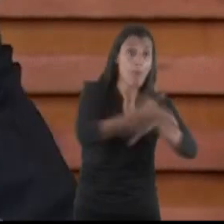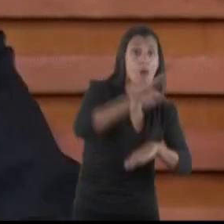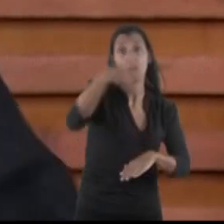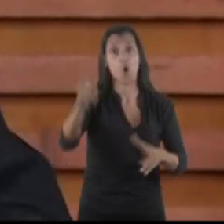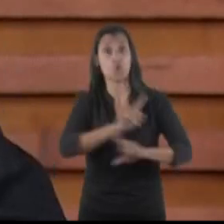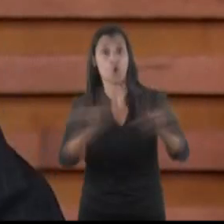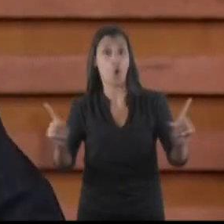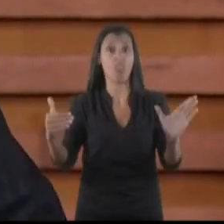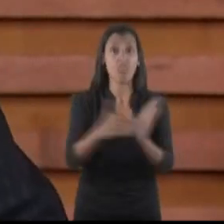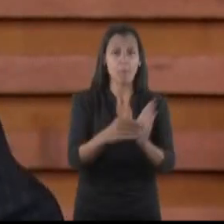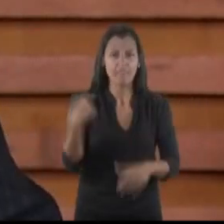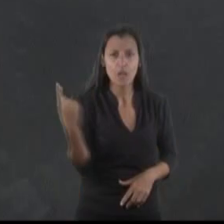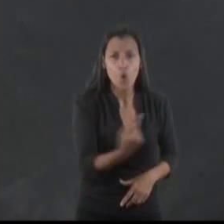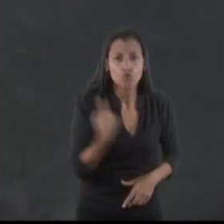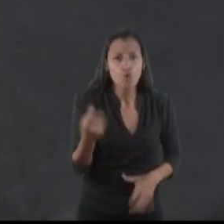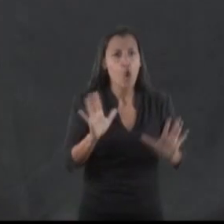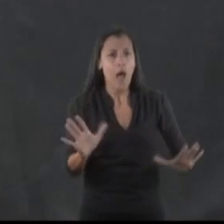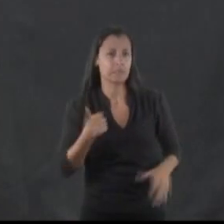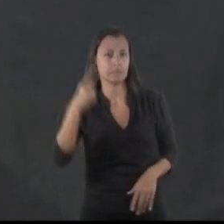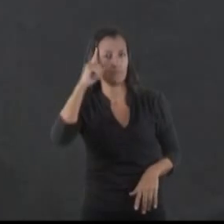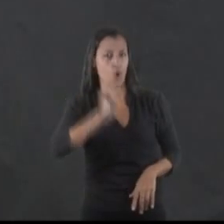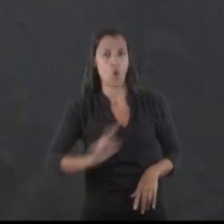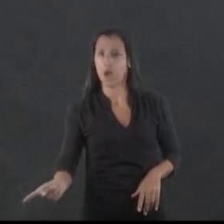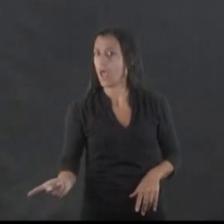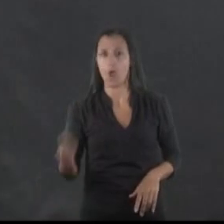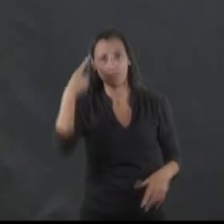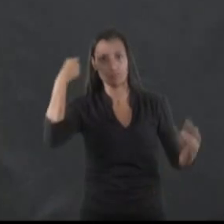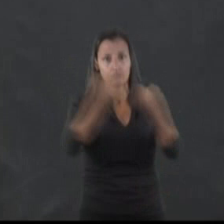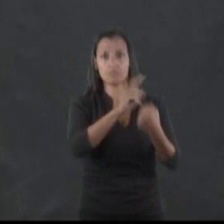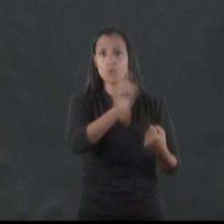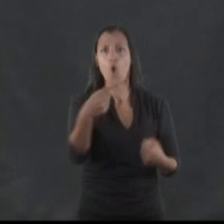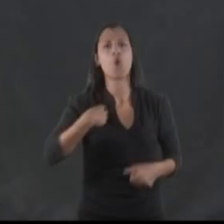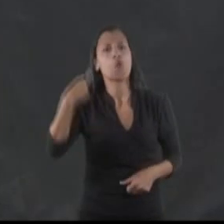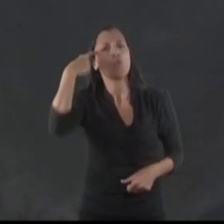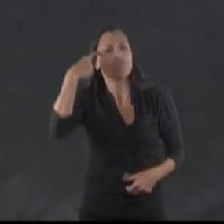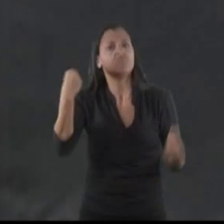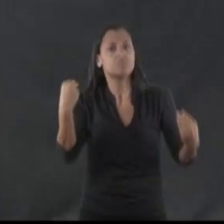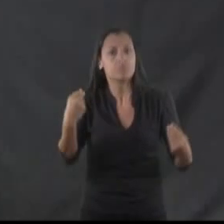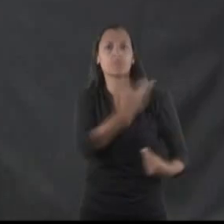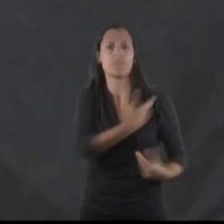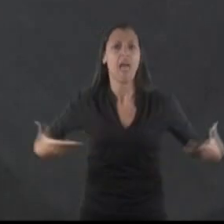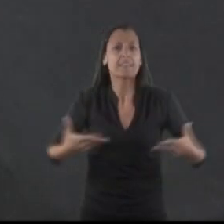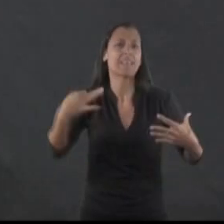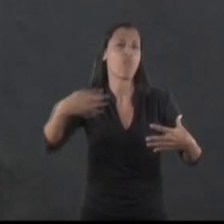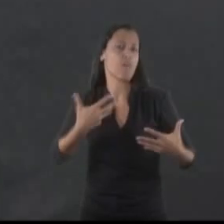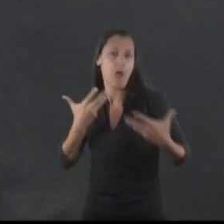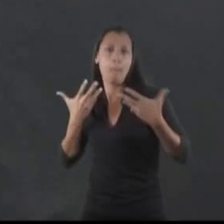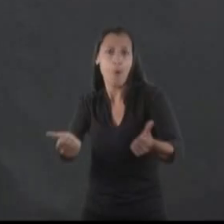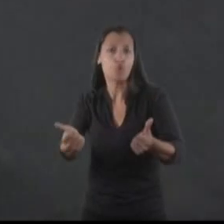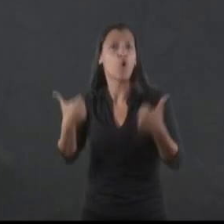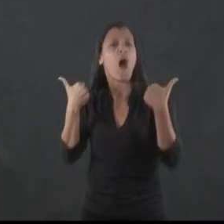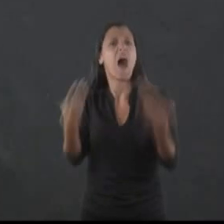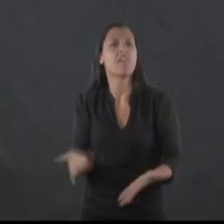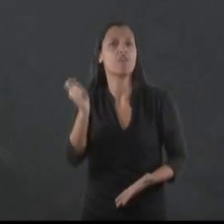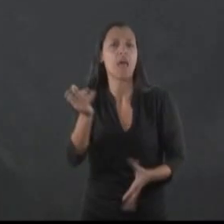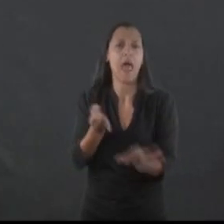Bueno, nosotros no creemos eso. Nosotros creemos que el Estado tiene que estar muy presente para favorecer la